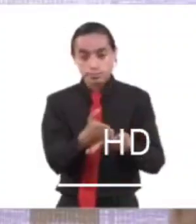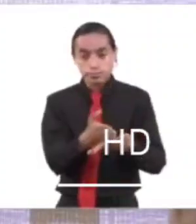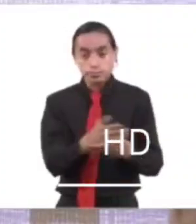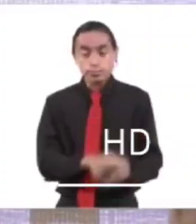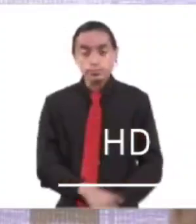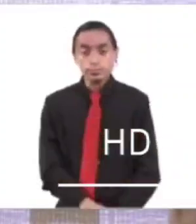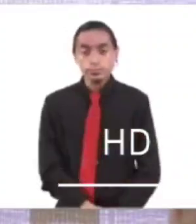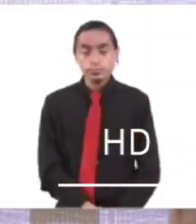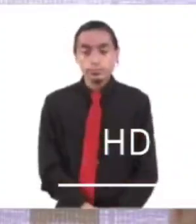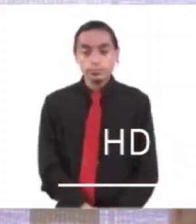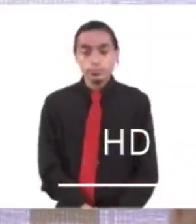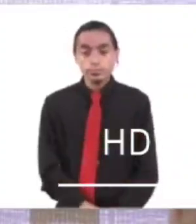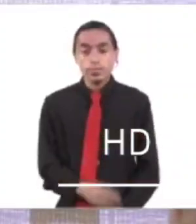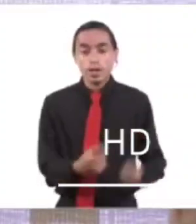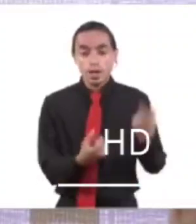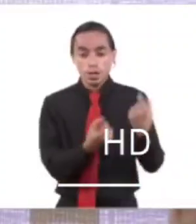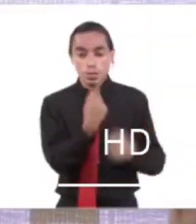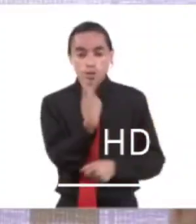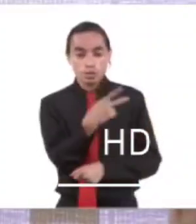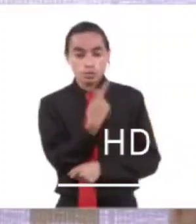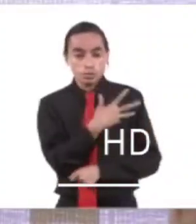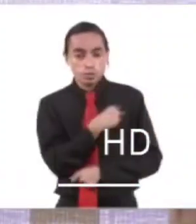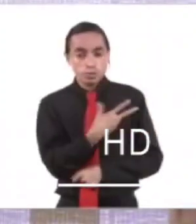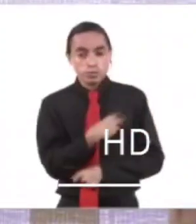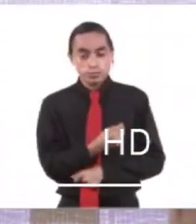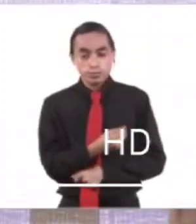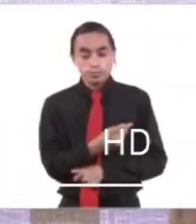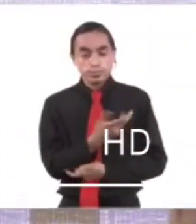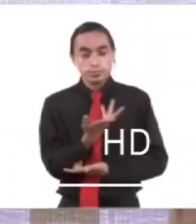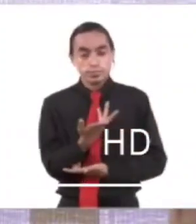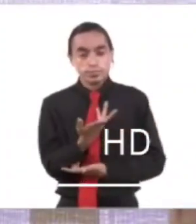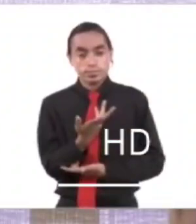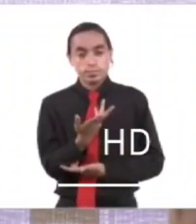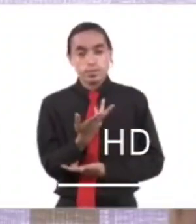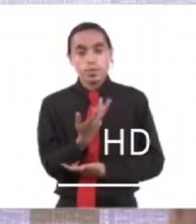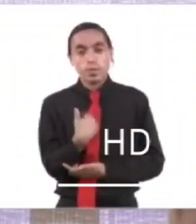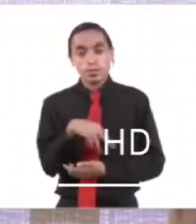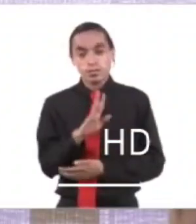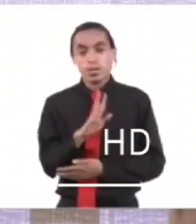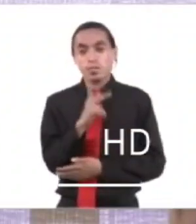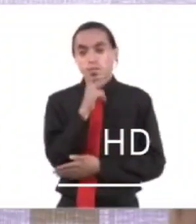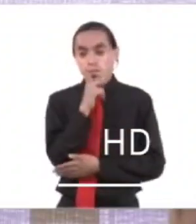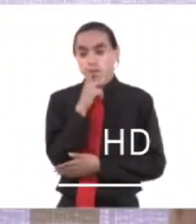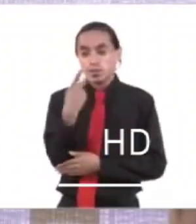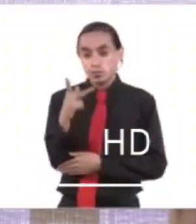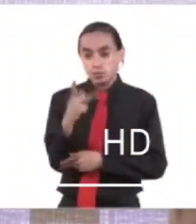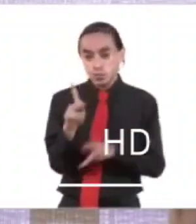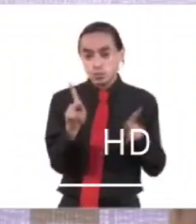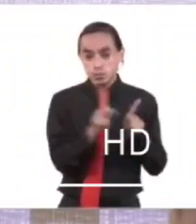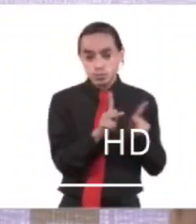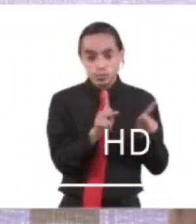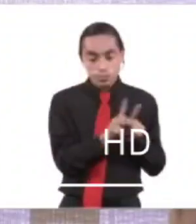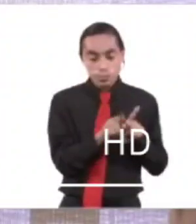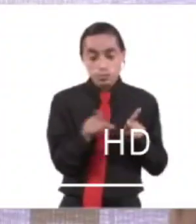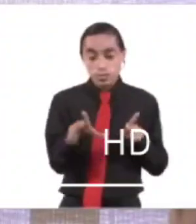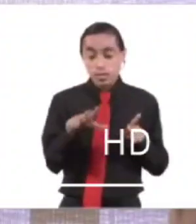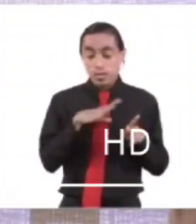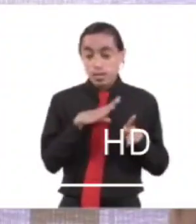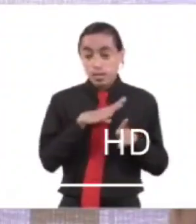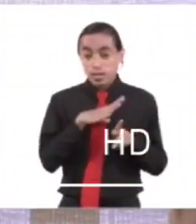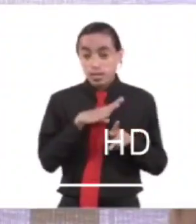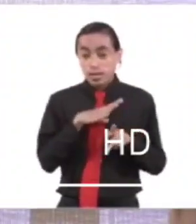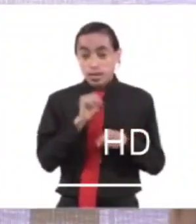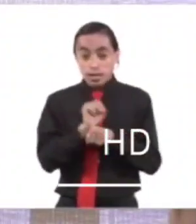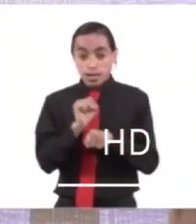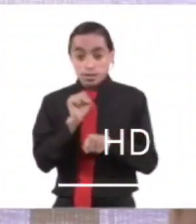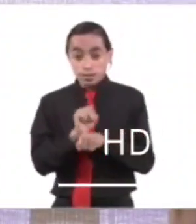Algunos de sus hijos, o sea, primos de mi papá, tomaron clases en la